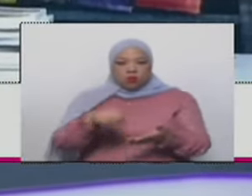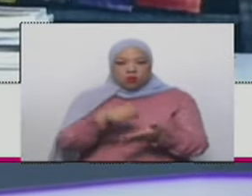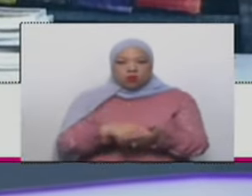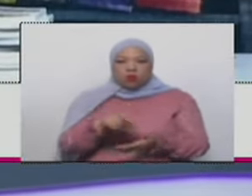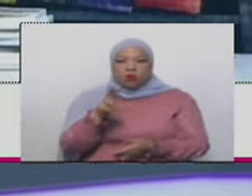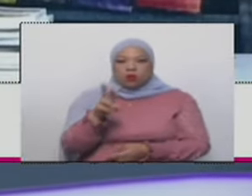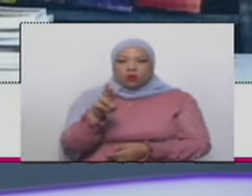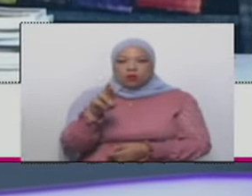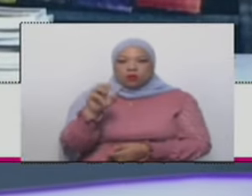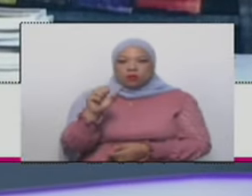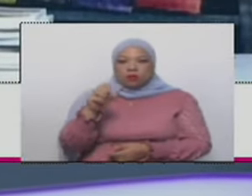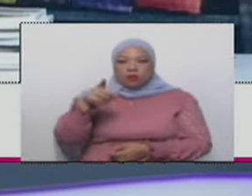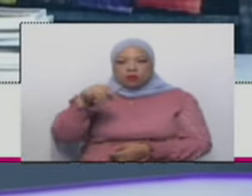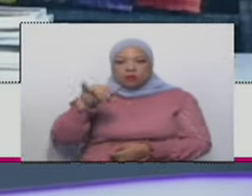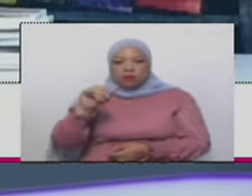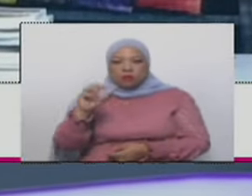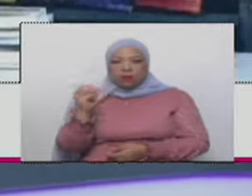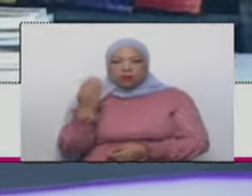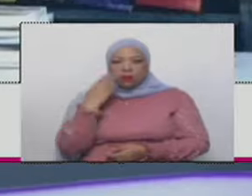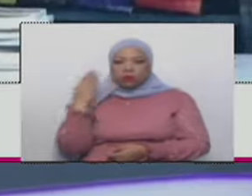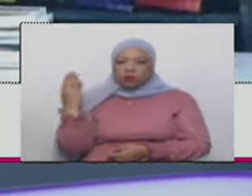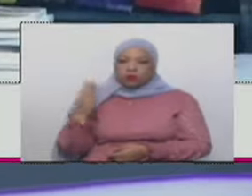González.